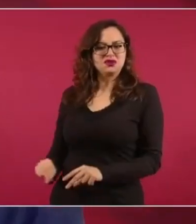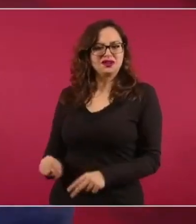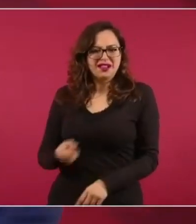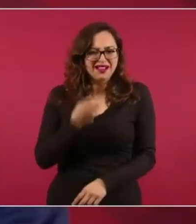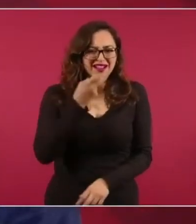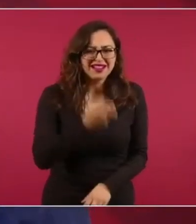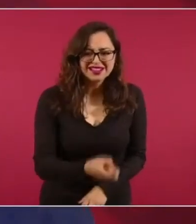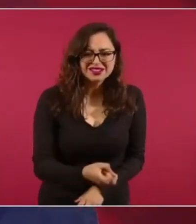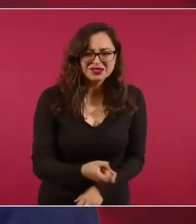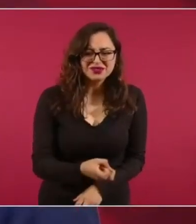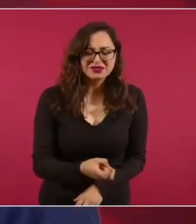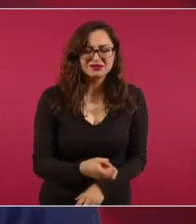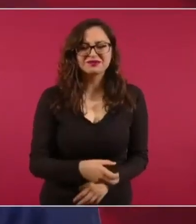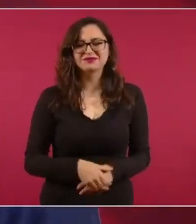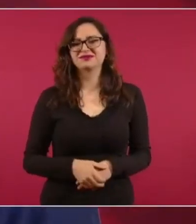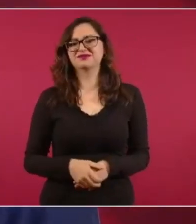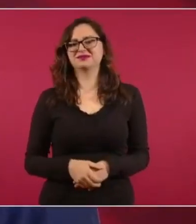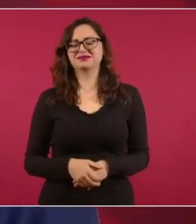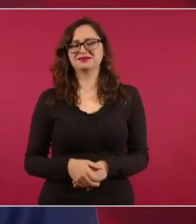se apruebe?